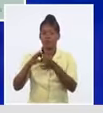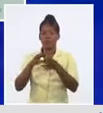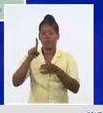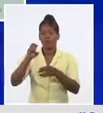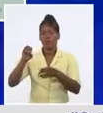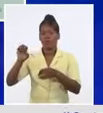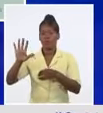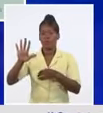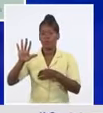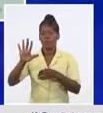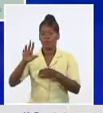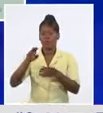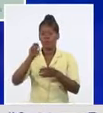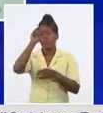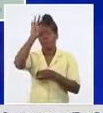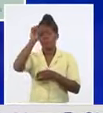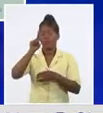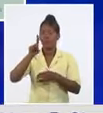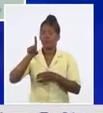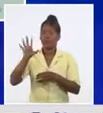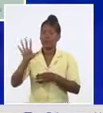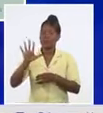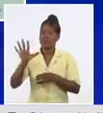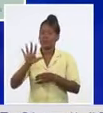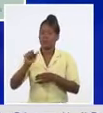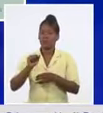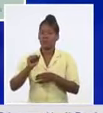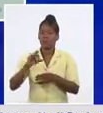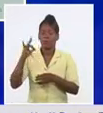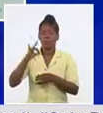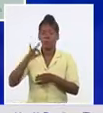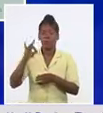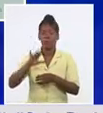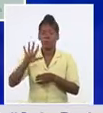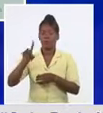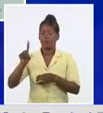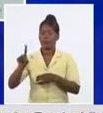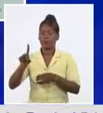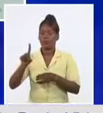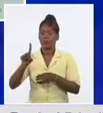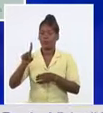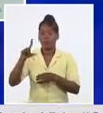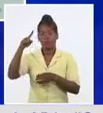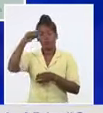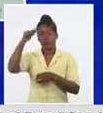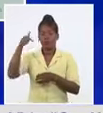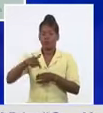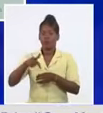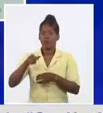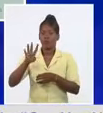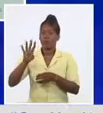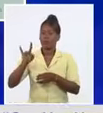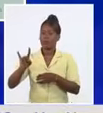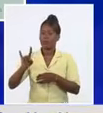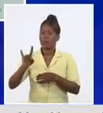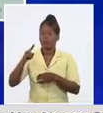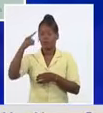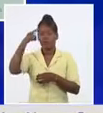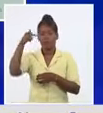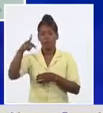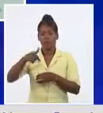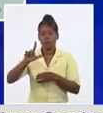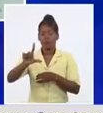Minas de Matambre 55, Los Palacios 51, San Juan y Martínez 49 y San Luis